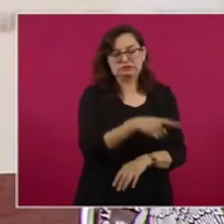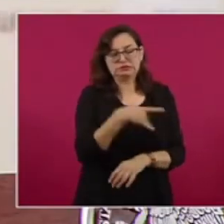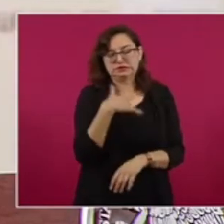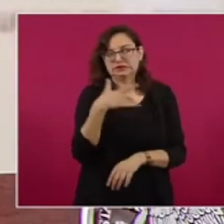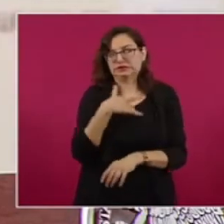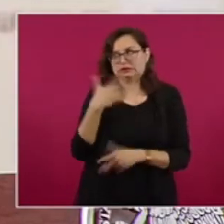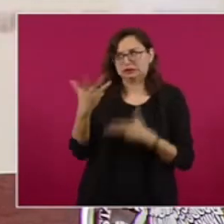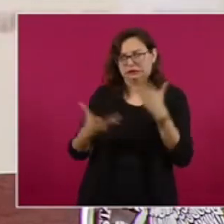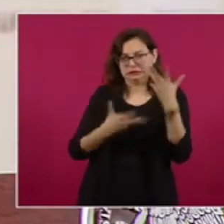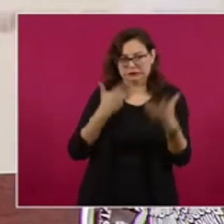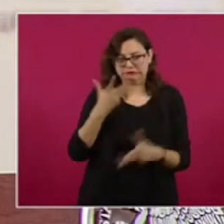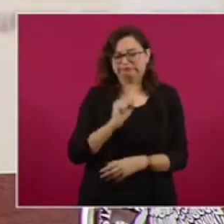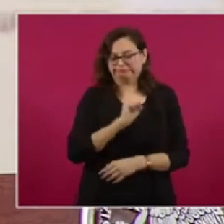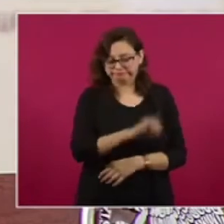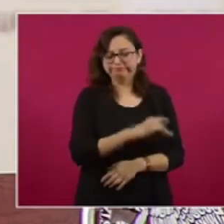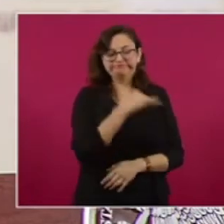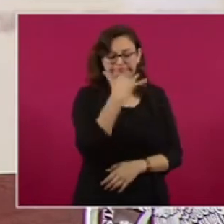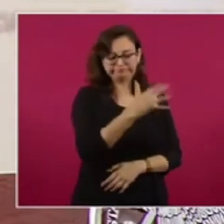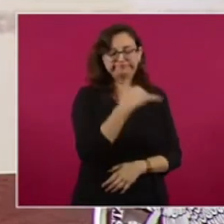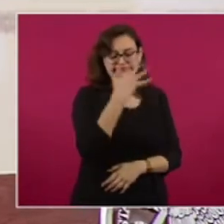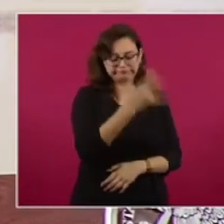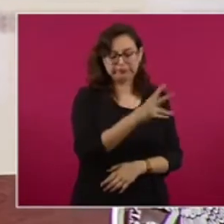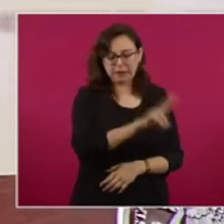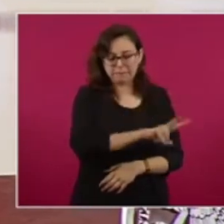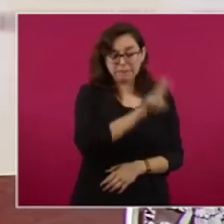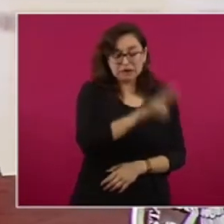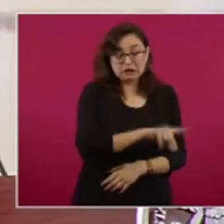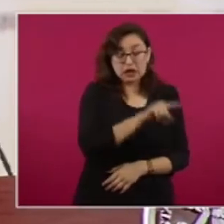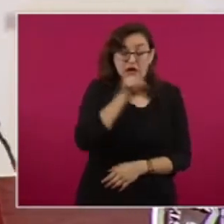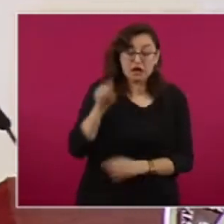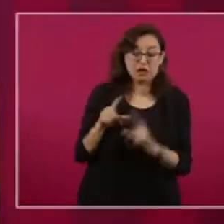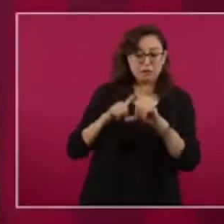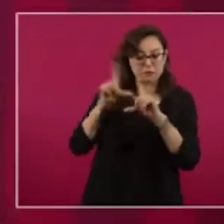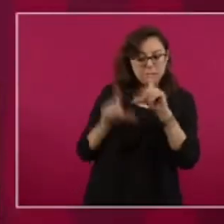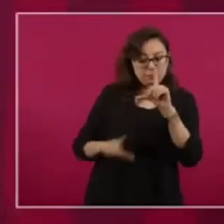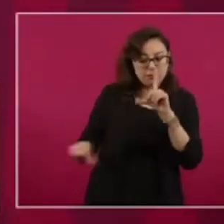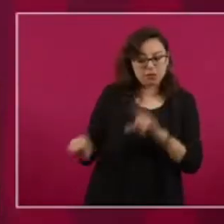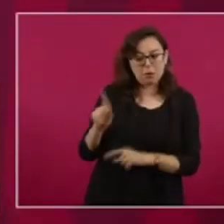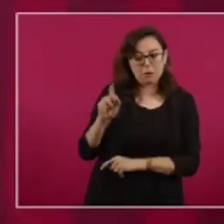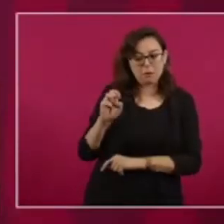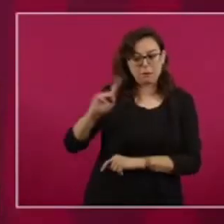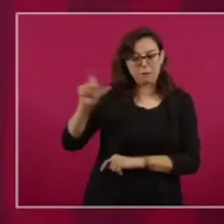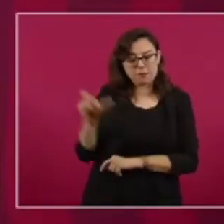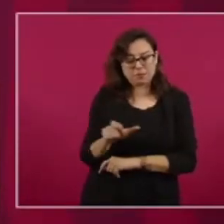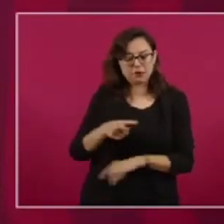sobornos a funcionarios de Petróleos Mexicanos.